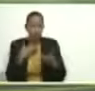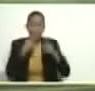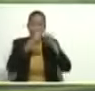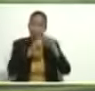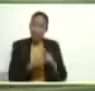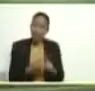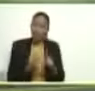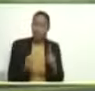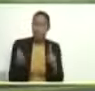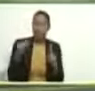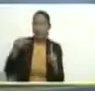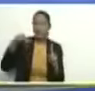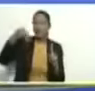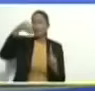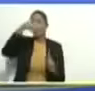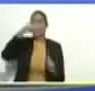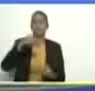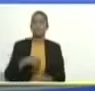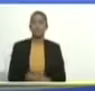panes